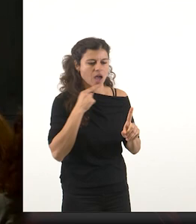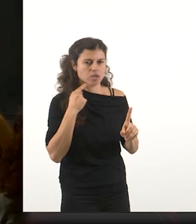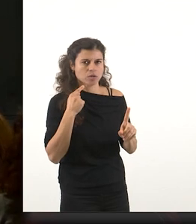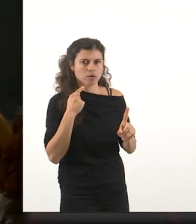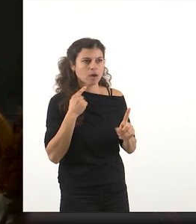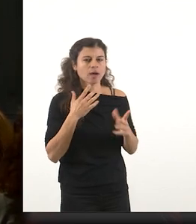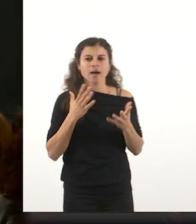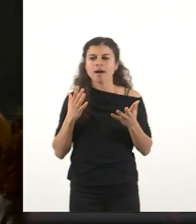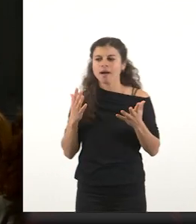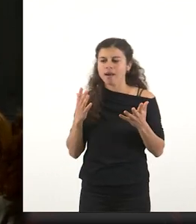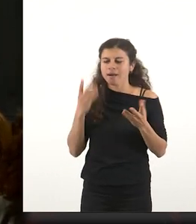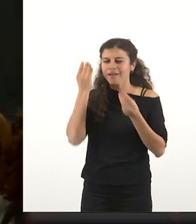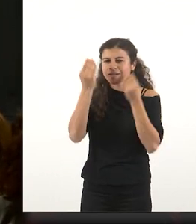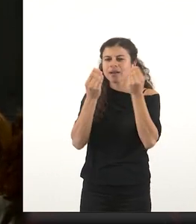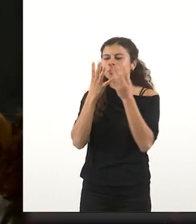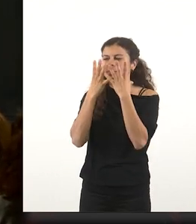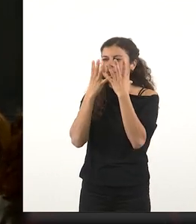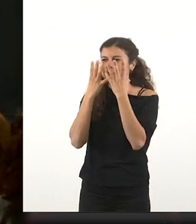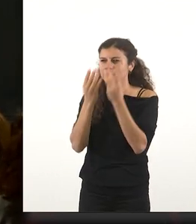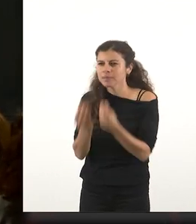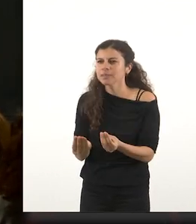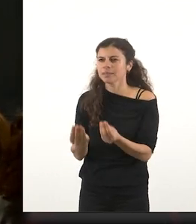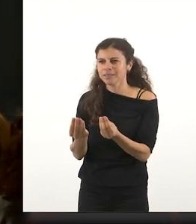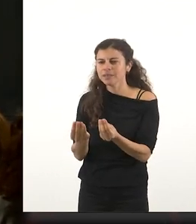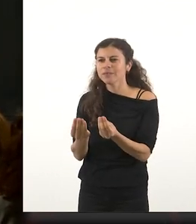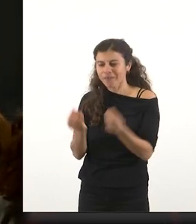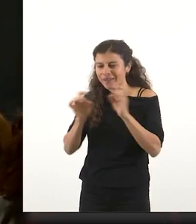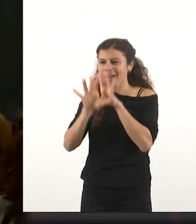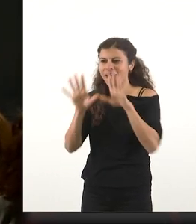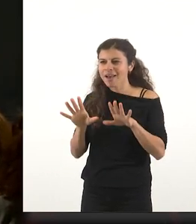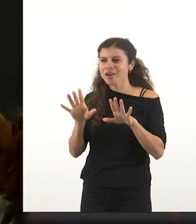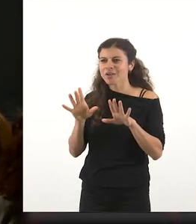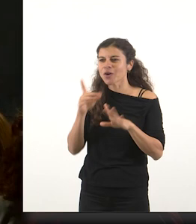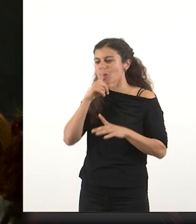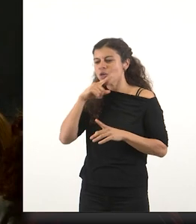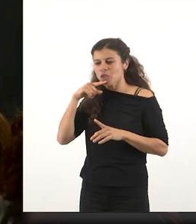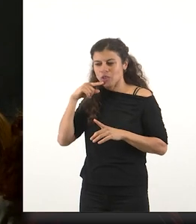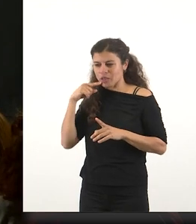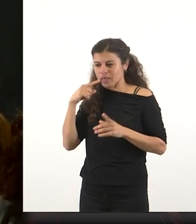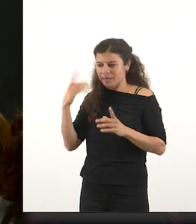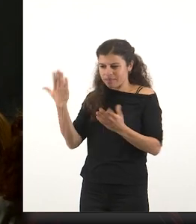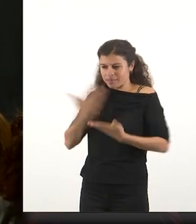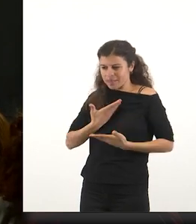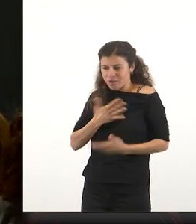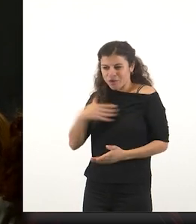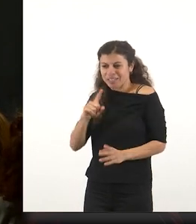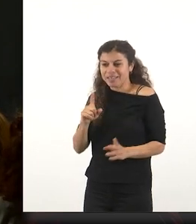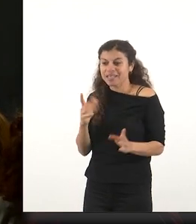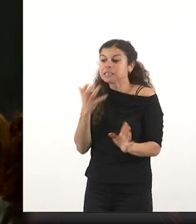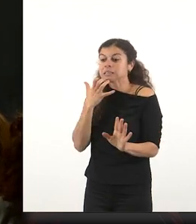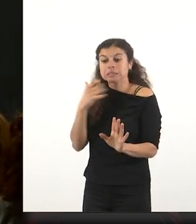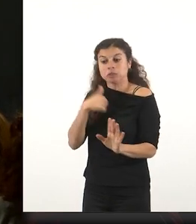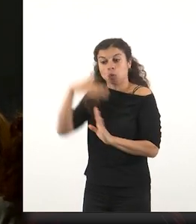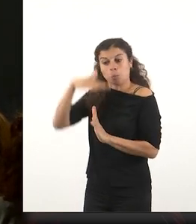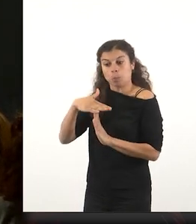olivos, que mi novio lo había entendido. Digo, claro, es que no quiere hacerme daño. Y si yo no quiero hacerlo ahora, me va a respetar. Y pasamos un día tan bonito, pues como